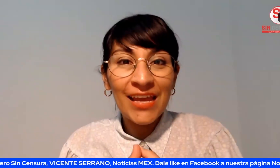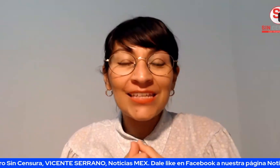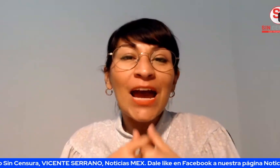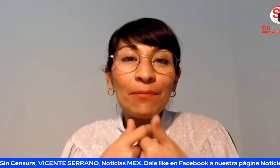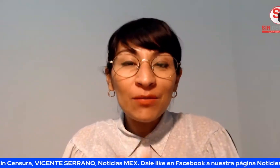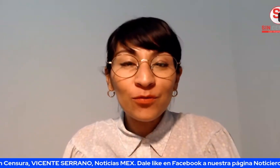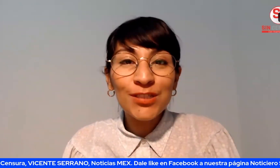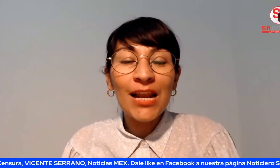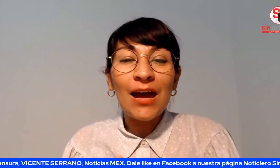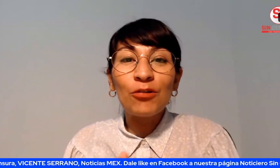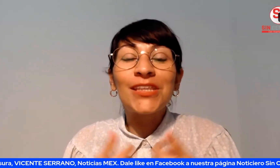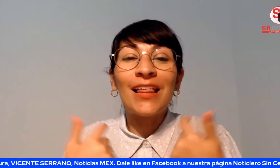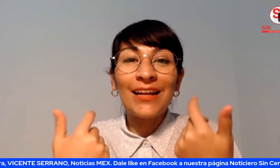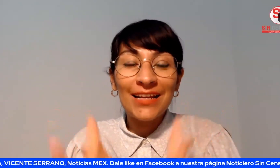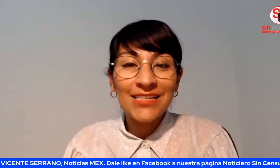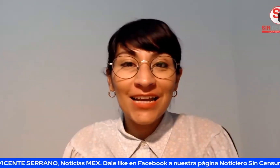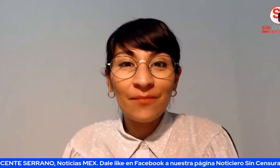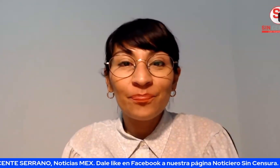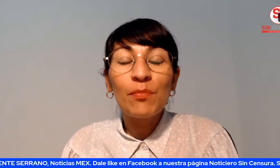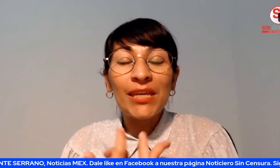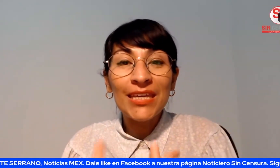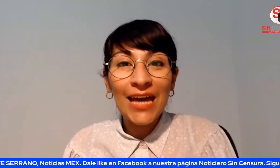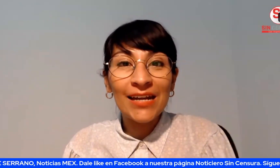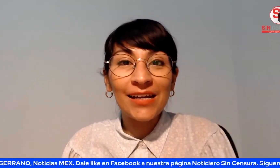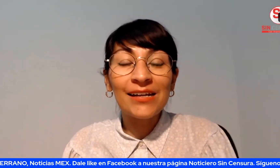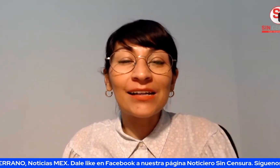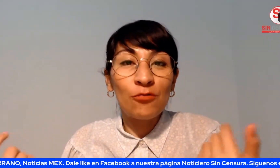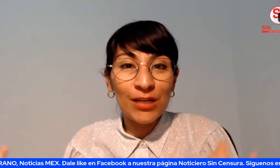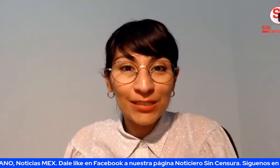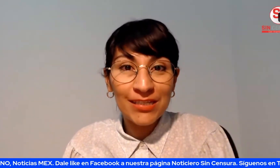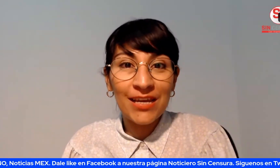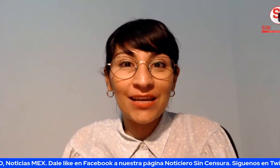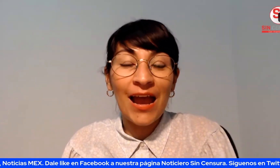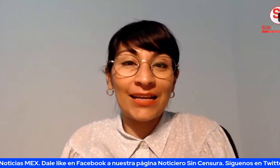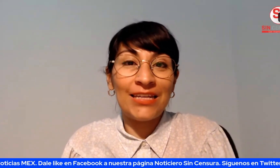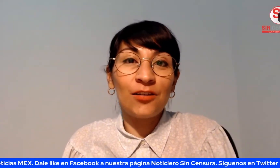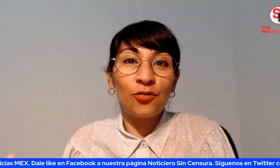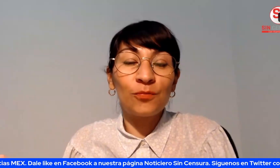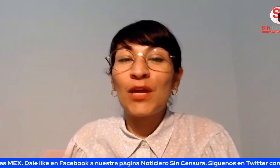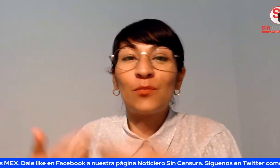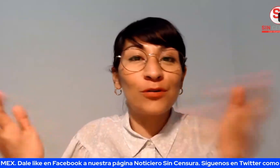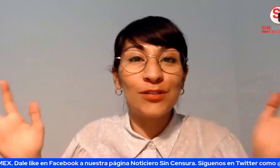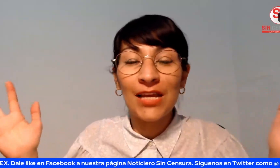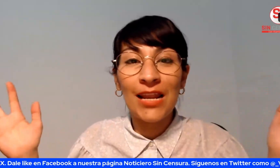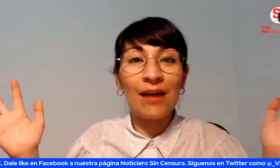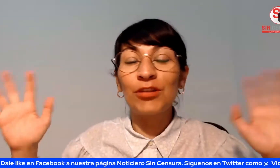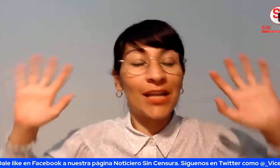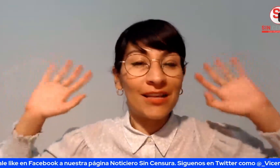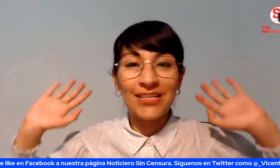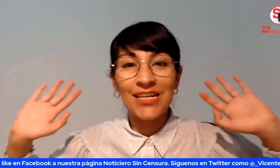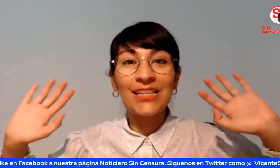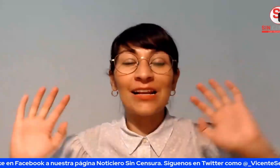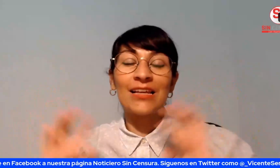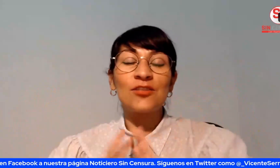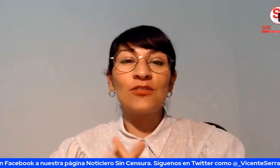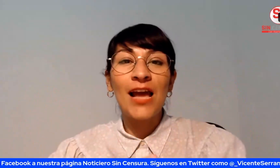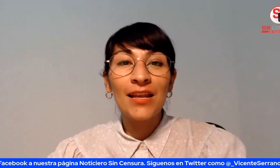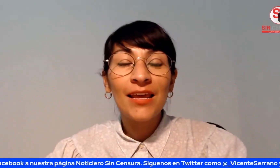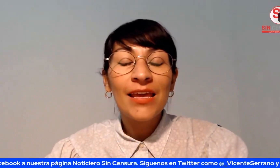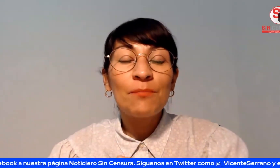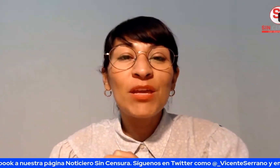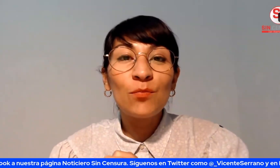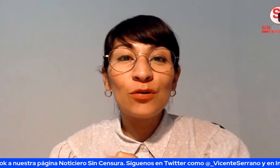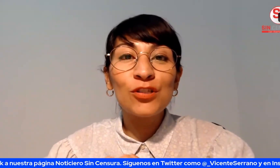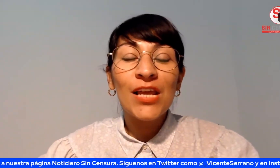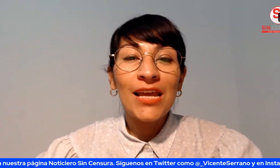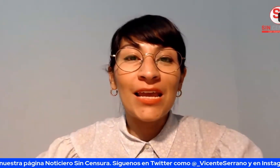reacción. Ya vimos a la ultraderecha mexicana reunirse aquí con miembros de la ultraderecha